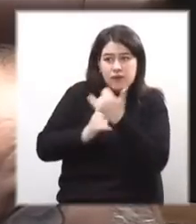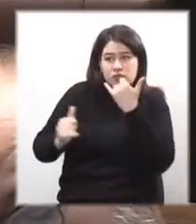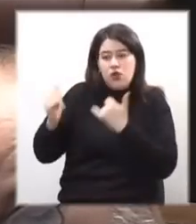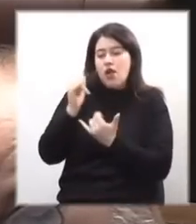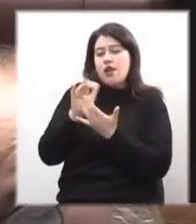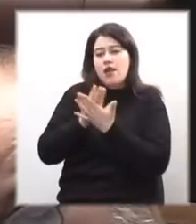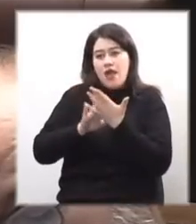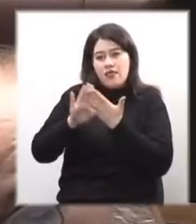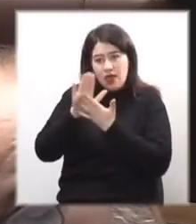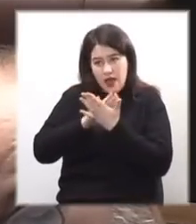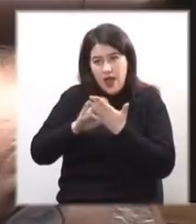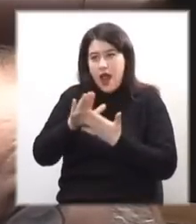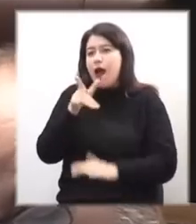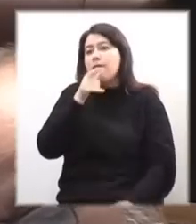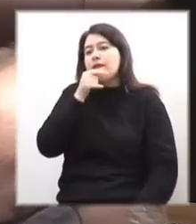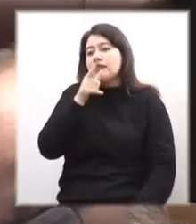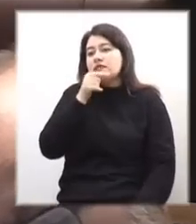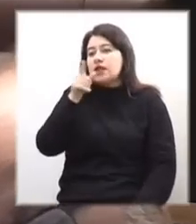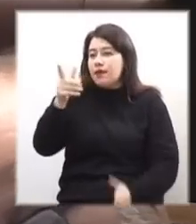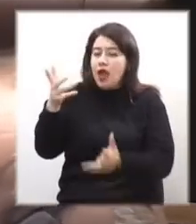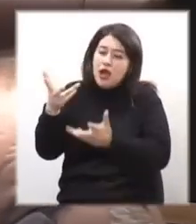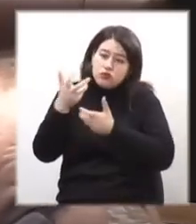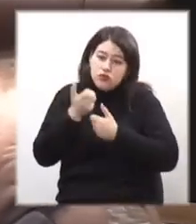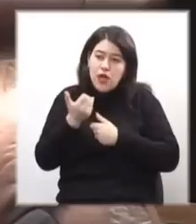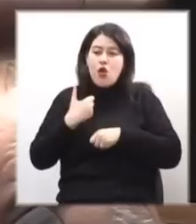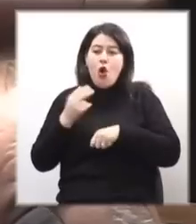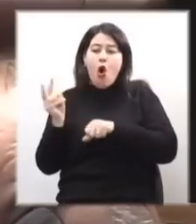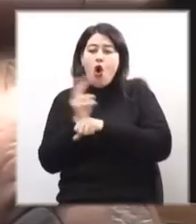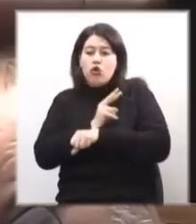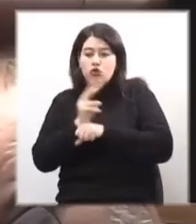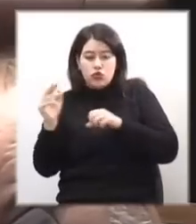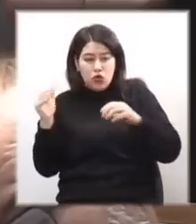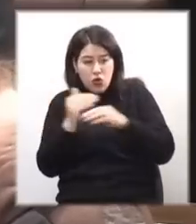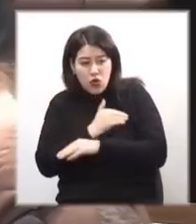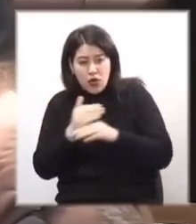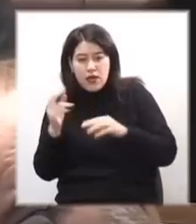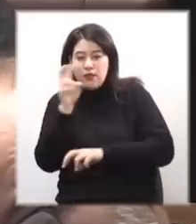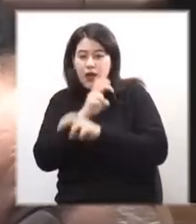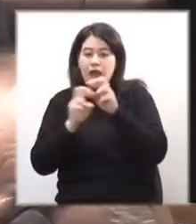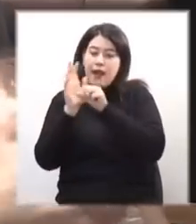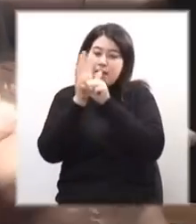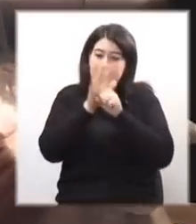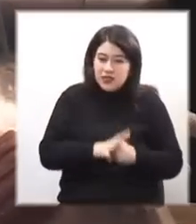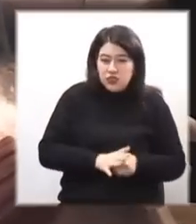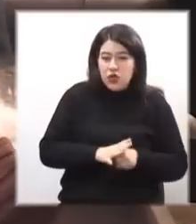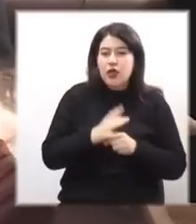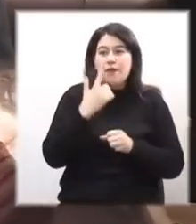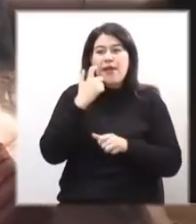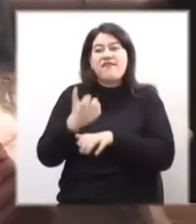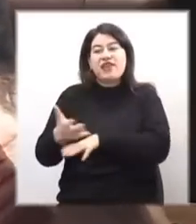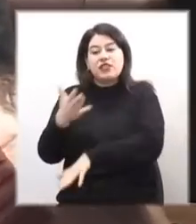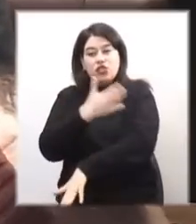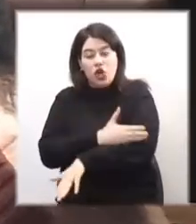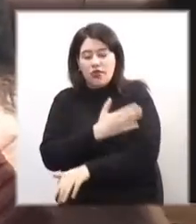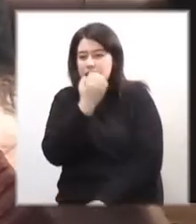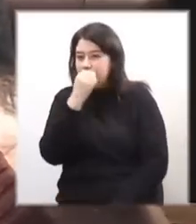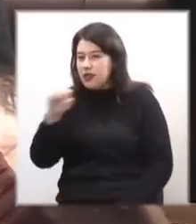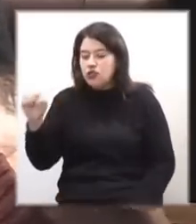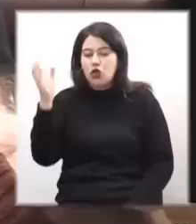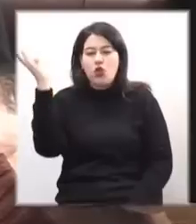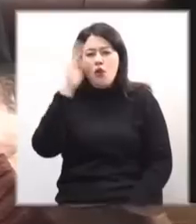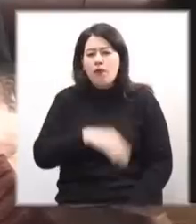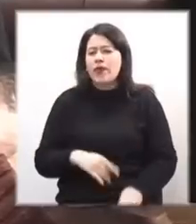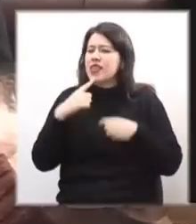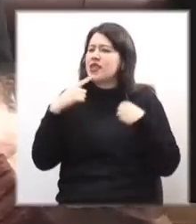información necesaria a la policía para orientar el patrullaje y para orientar la represión y la prevención del delito. No se puede sostener